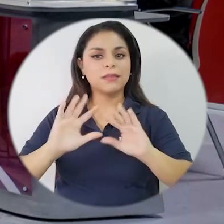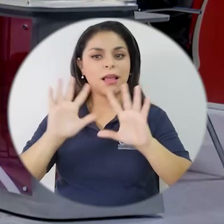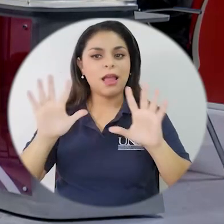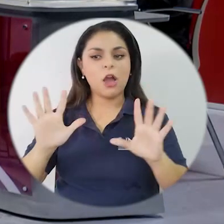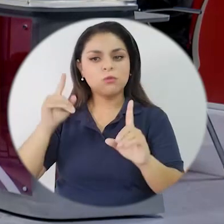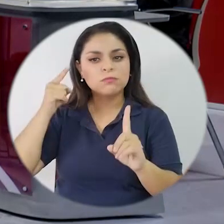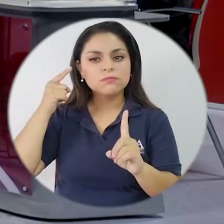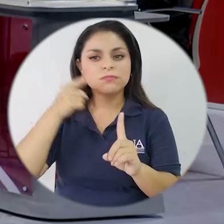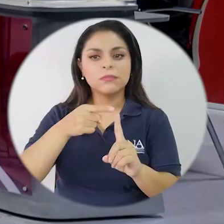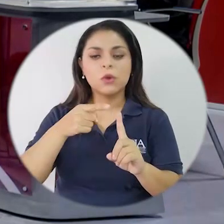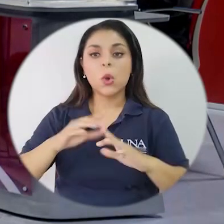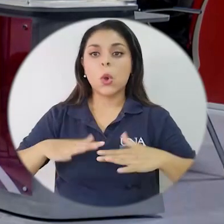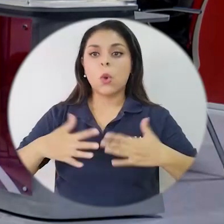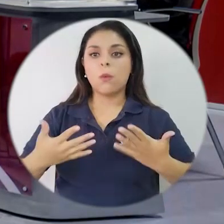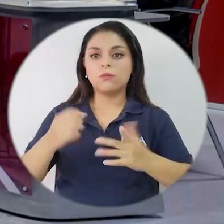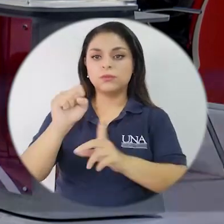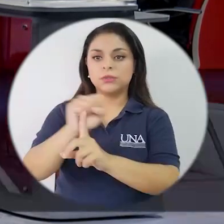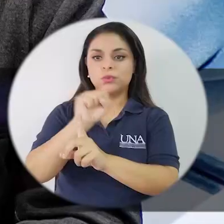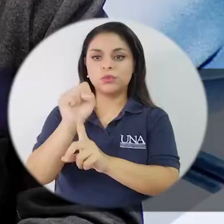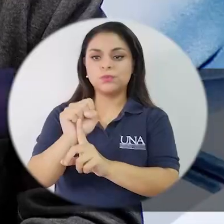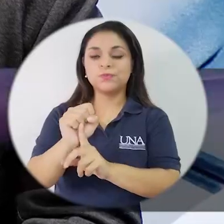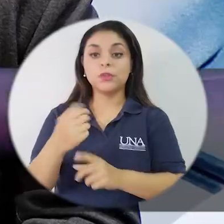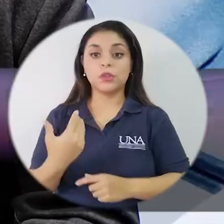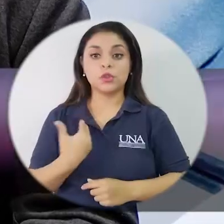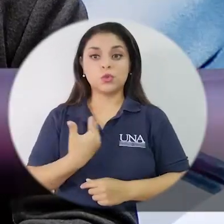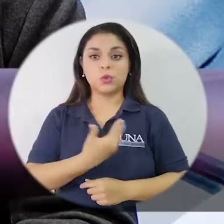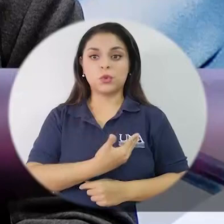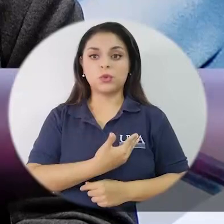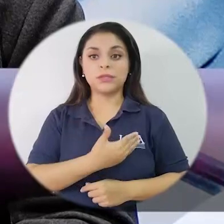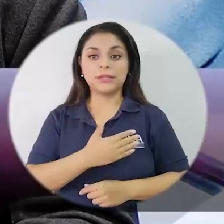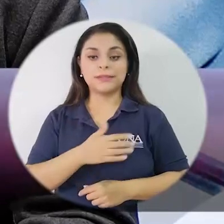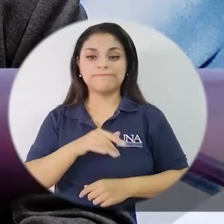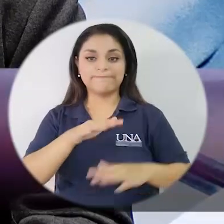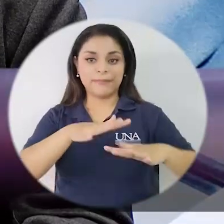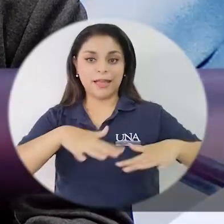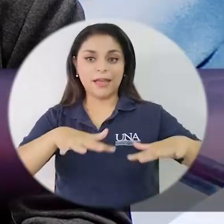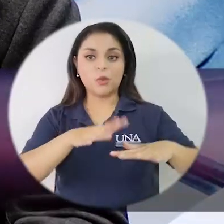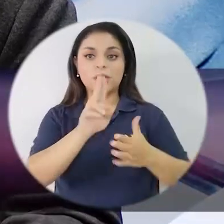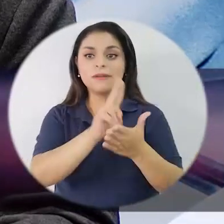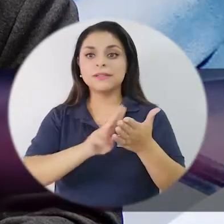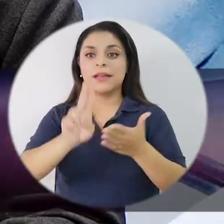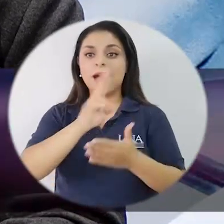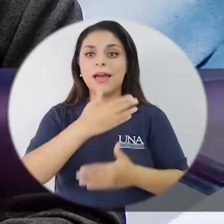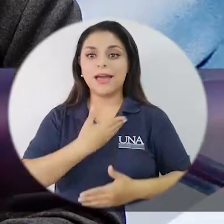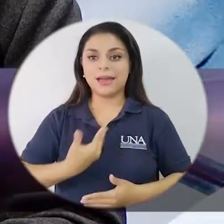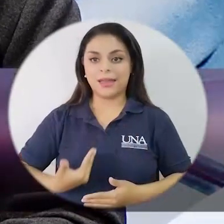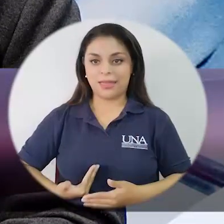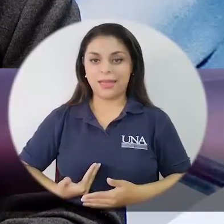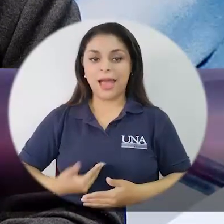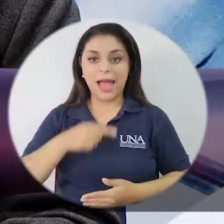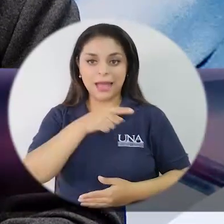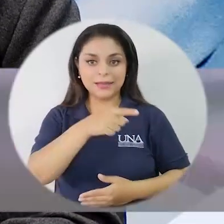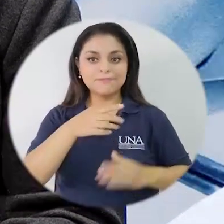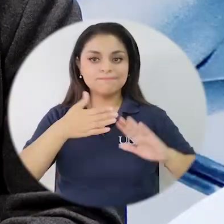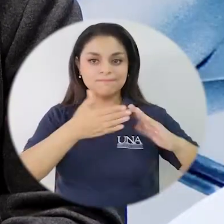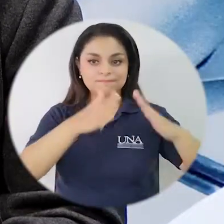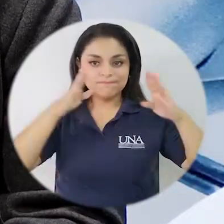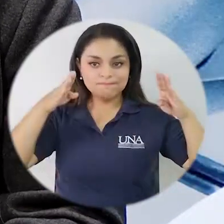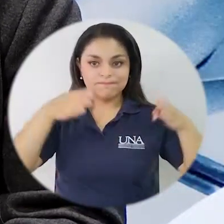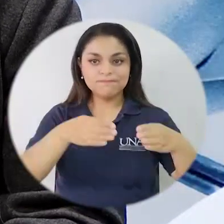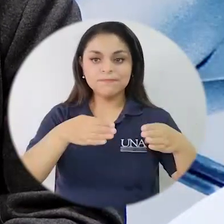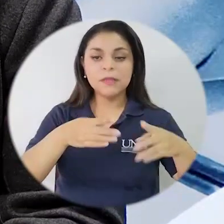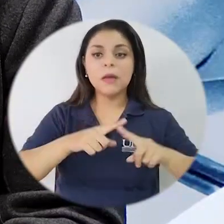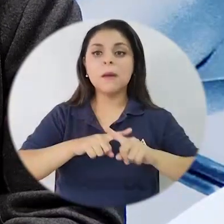cómo estaba la situación. En este caso de nosotros estar en la provincia de Heredia, pues esa era la población con la que estuvimos trabajando,